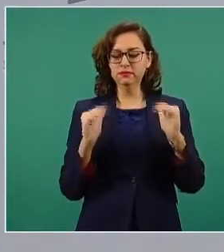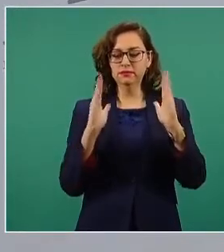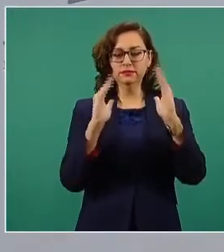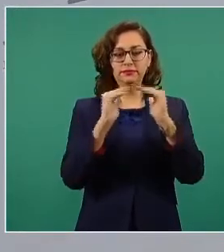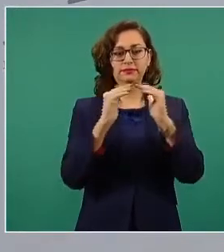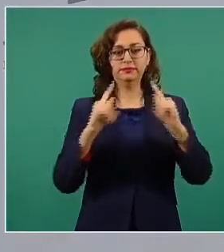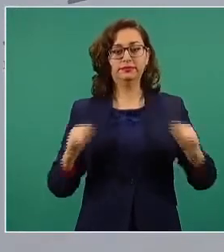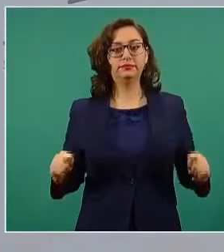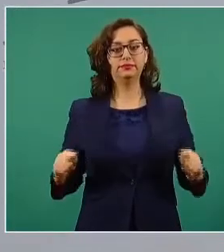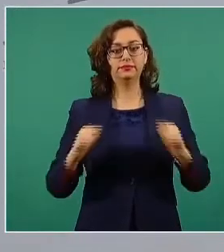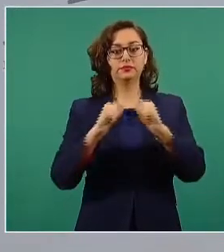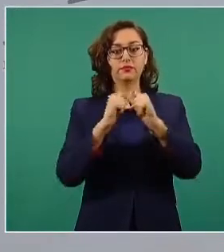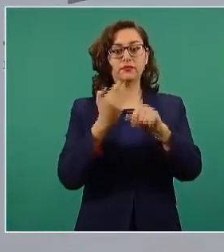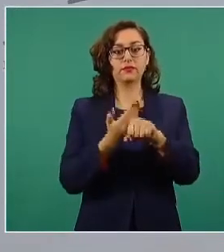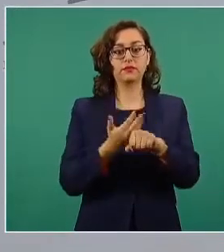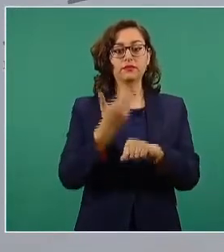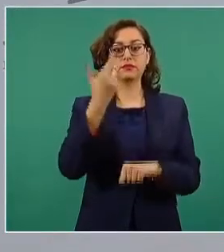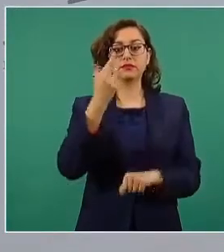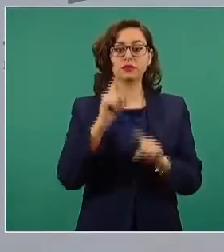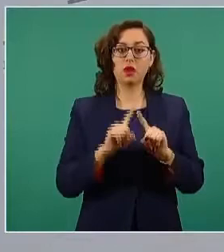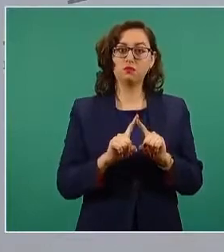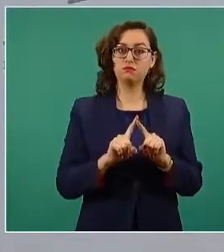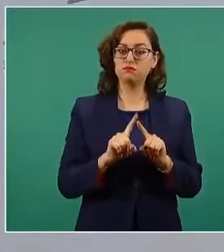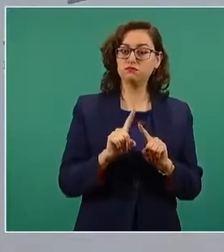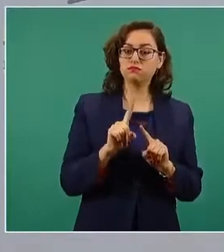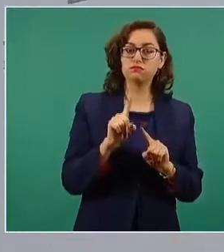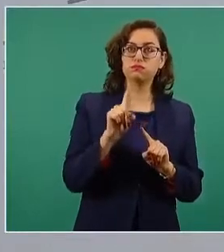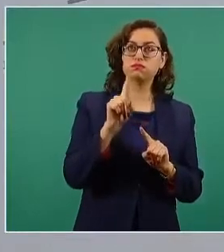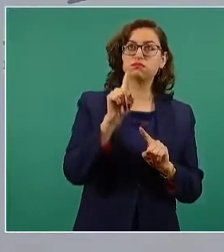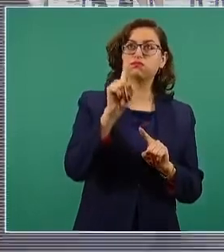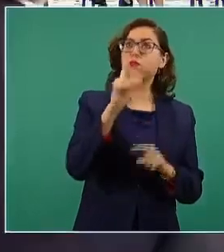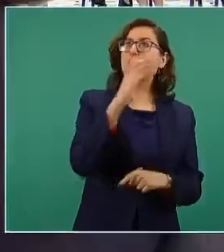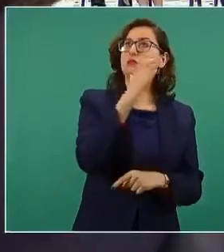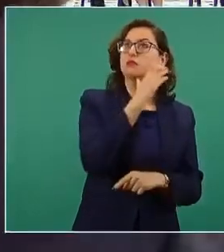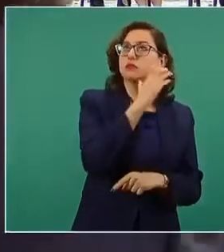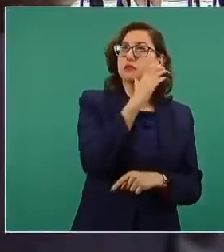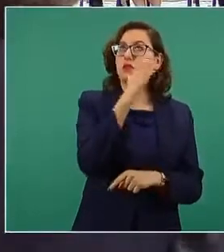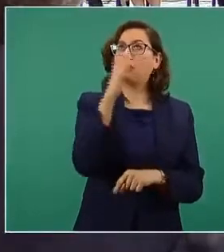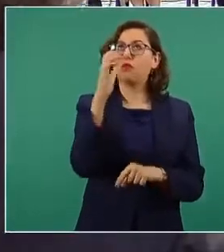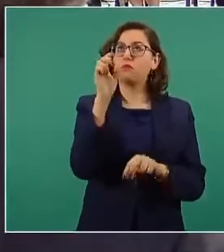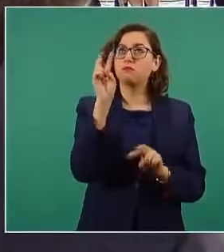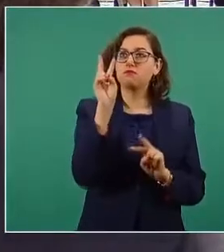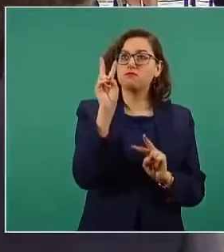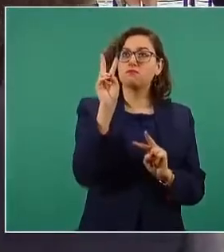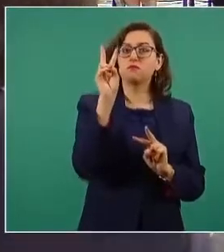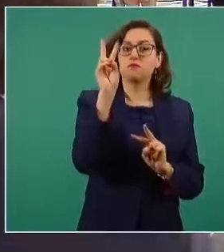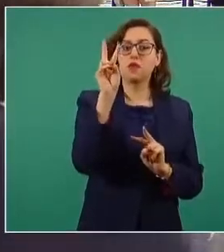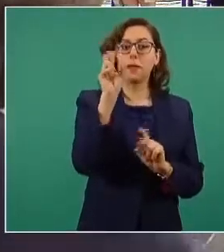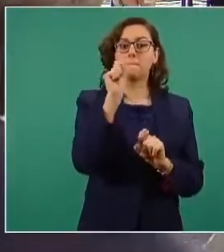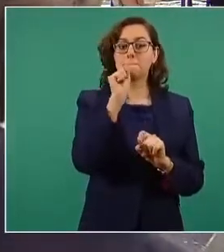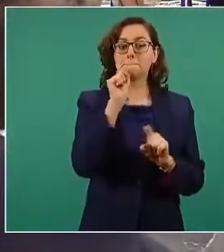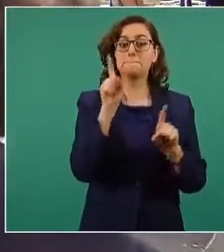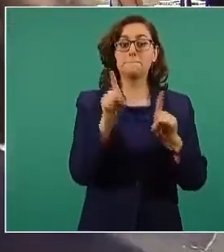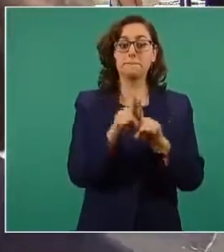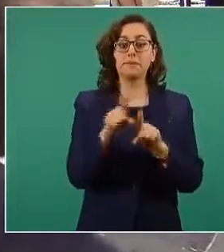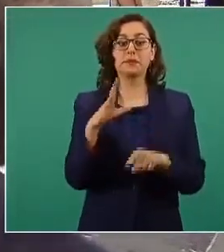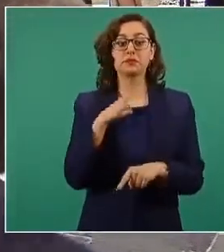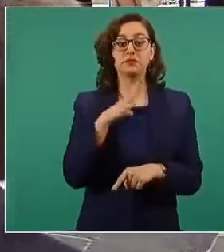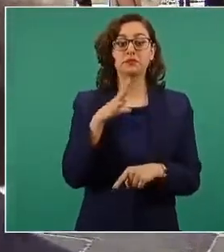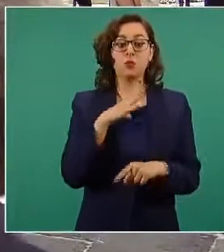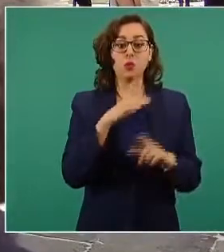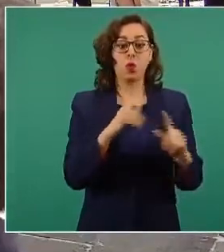se elevaba hacia el cielo. Los santuarios gemelos de